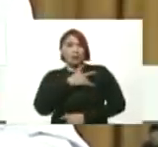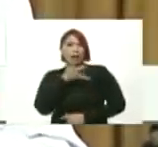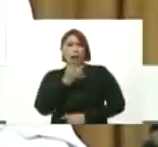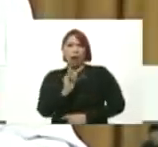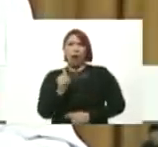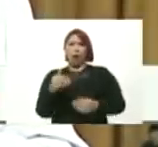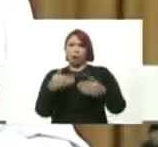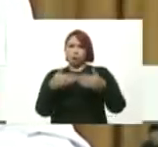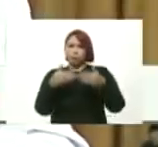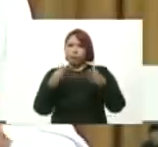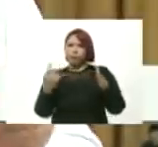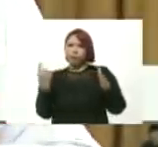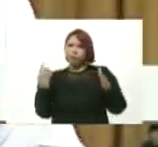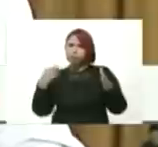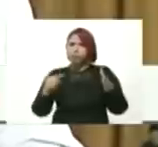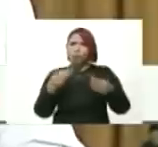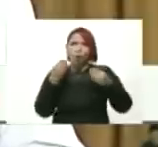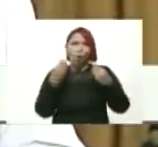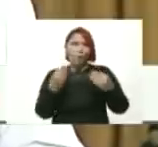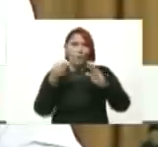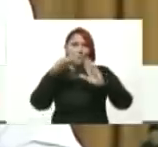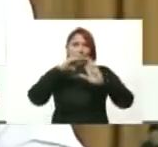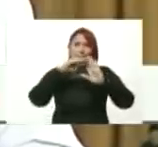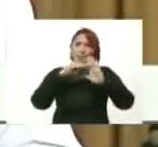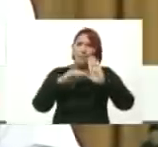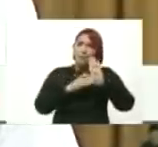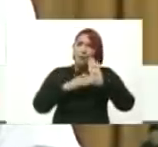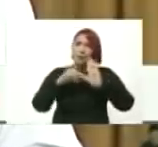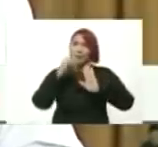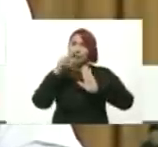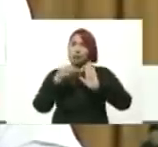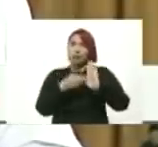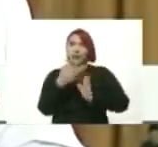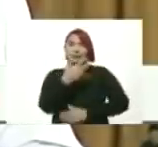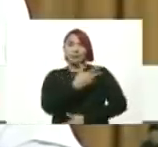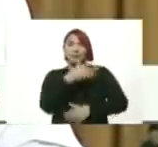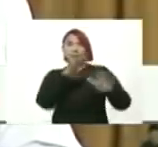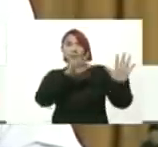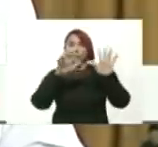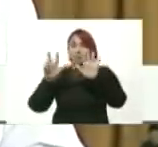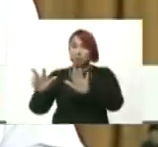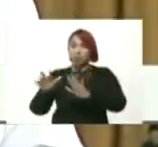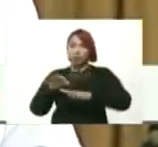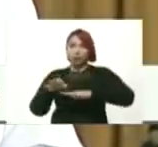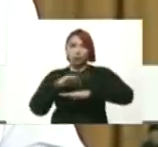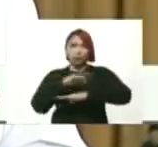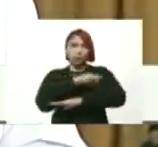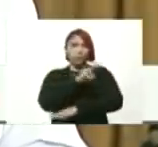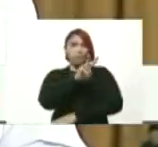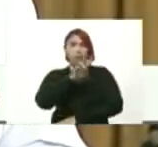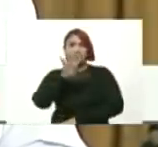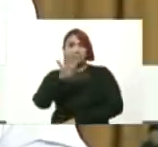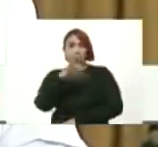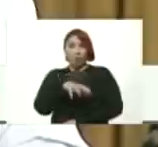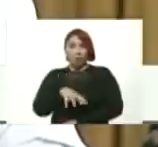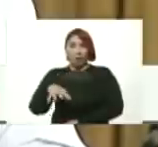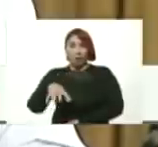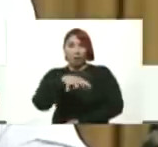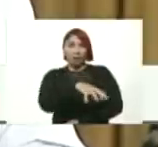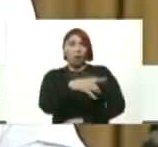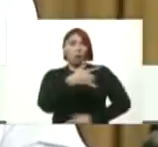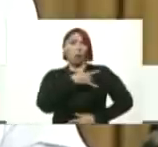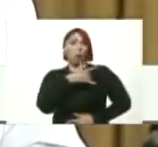que tiene competencia a nivel nacional está en 318 municipios 24 estados esta universidad